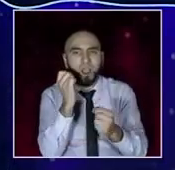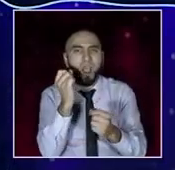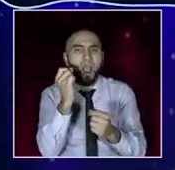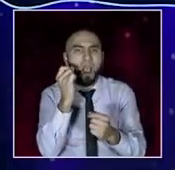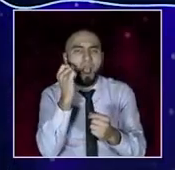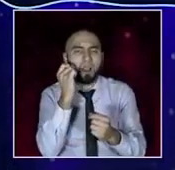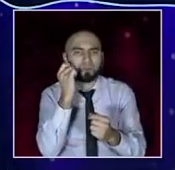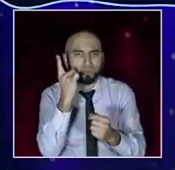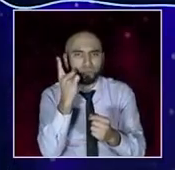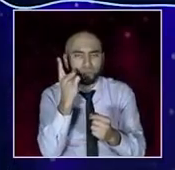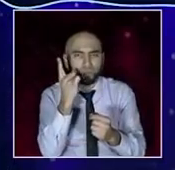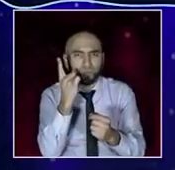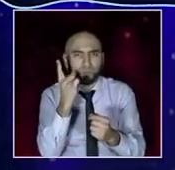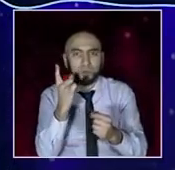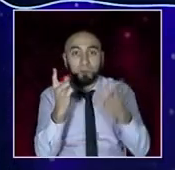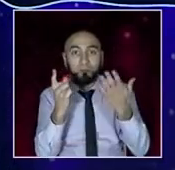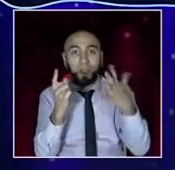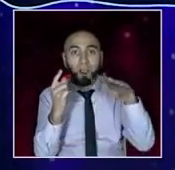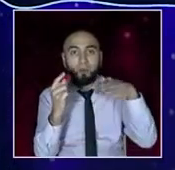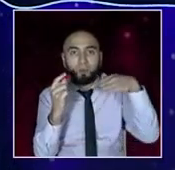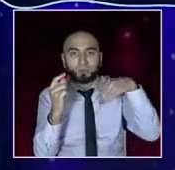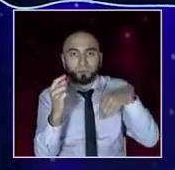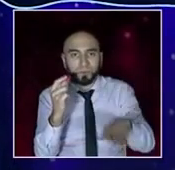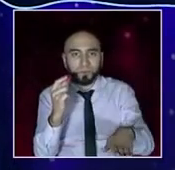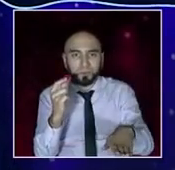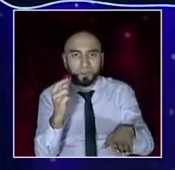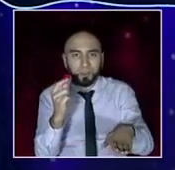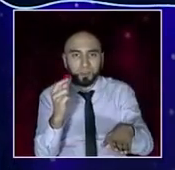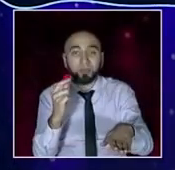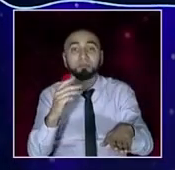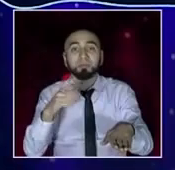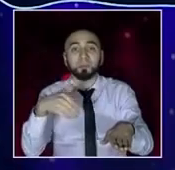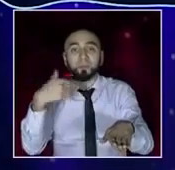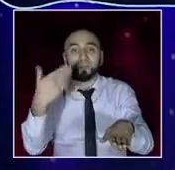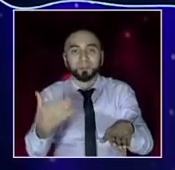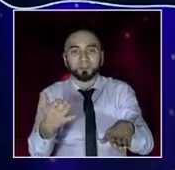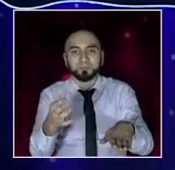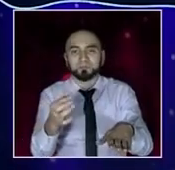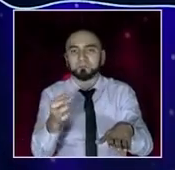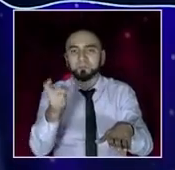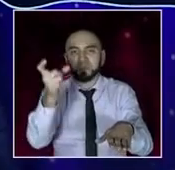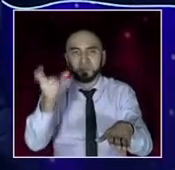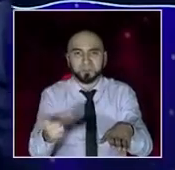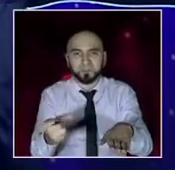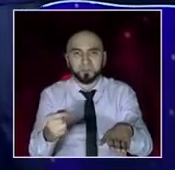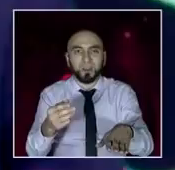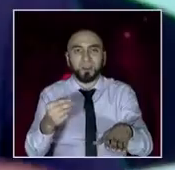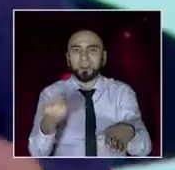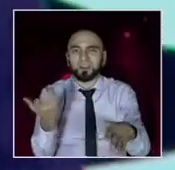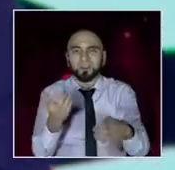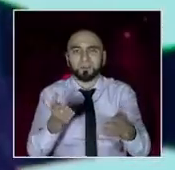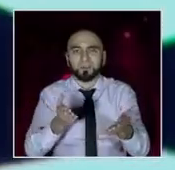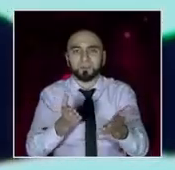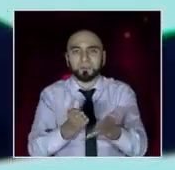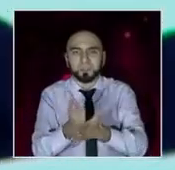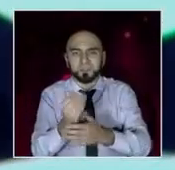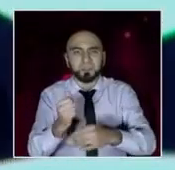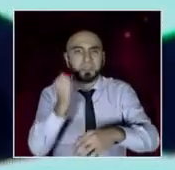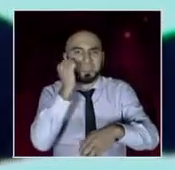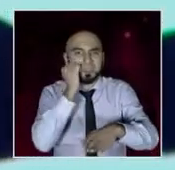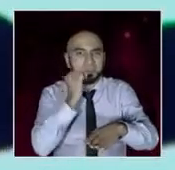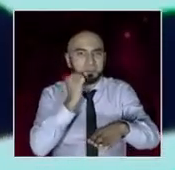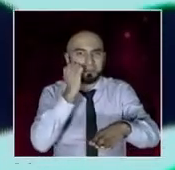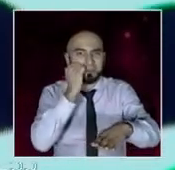mano verdadera es escondida, y después la persona de experimento empieza a acariciar la mano